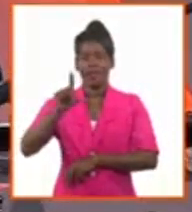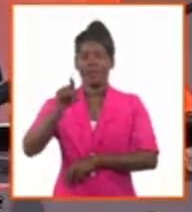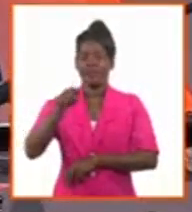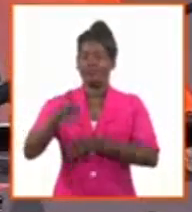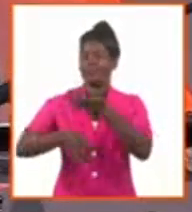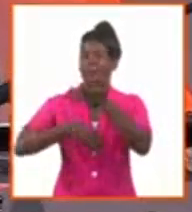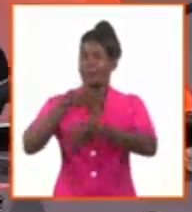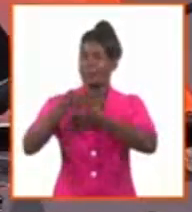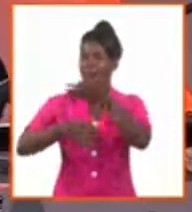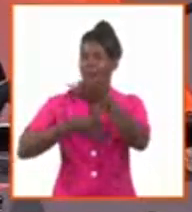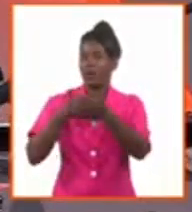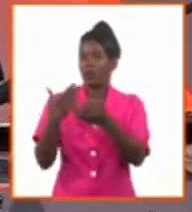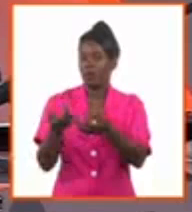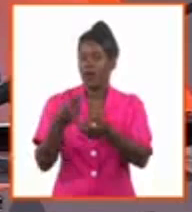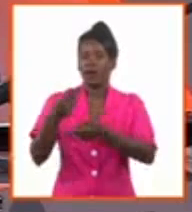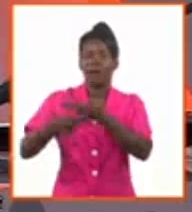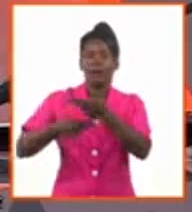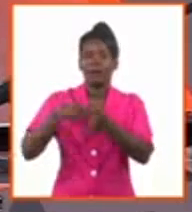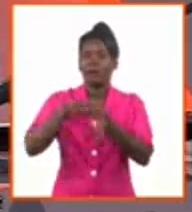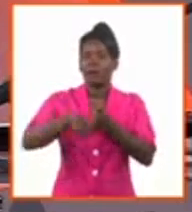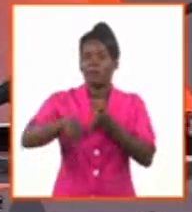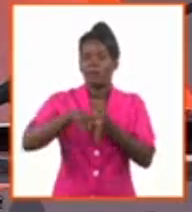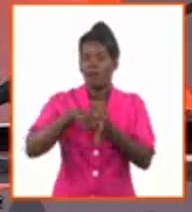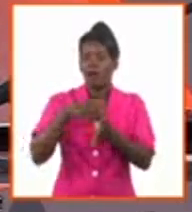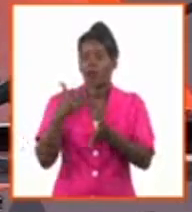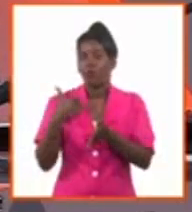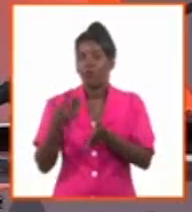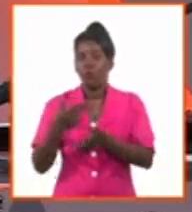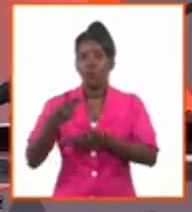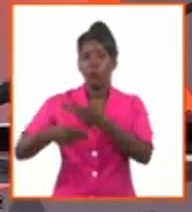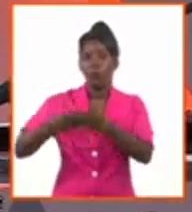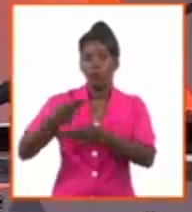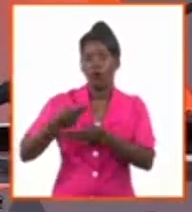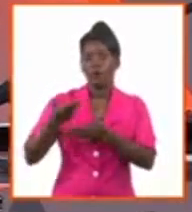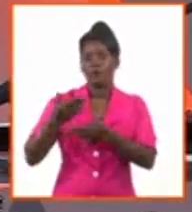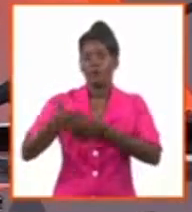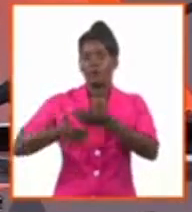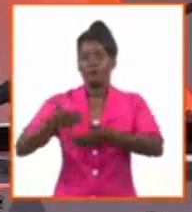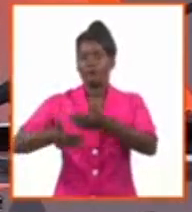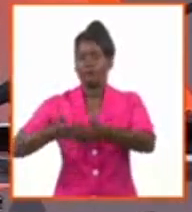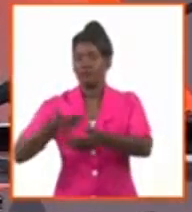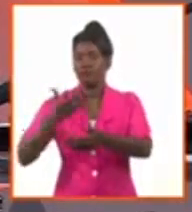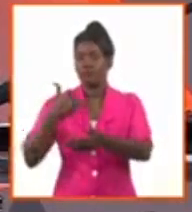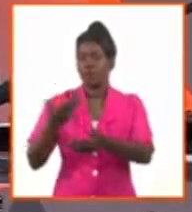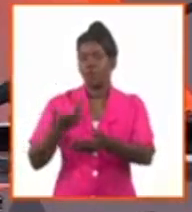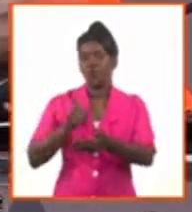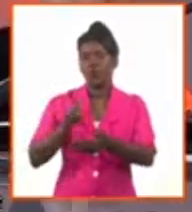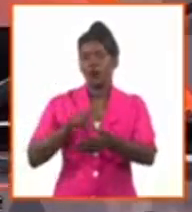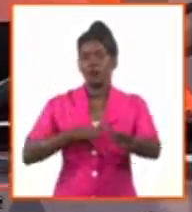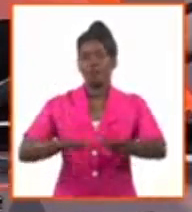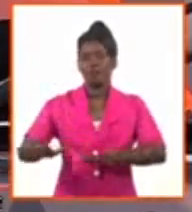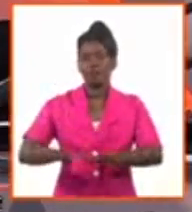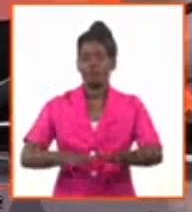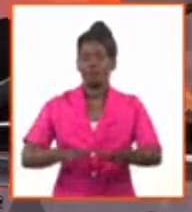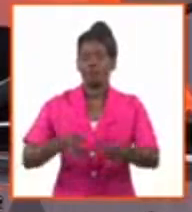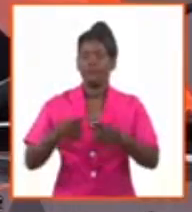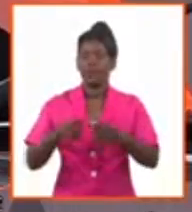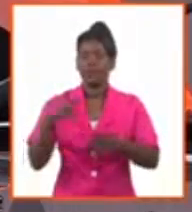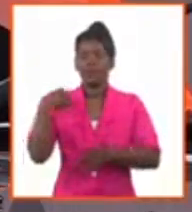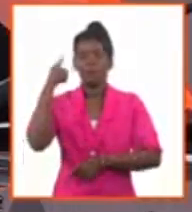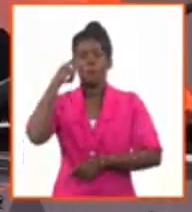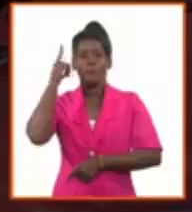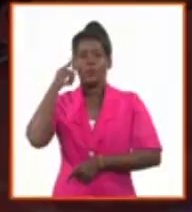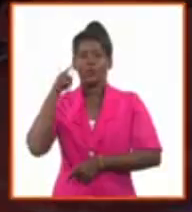Luis, pues que nos hablara de cómo han concebido el proceso, cómo se va a desarrollar, qué otros elementos,